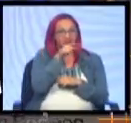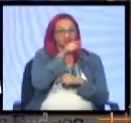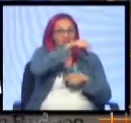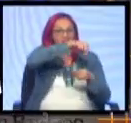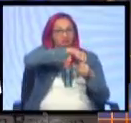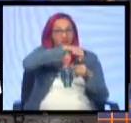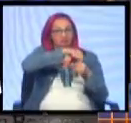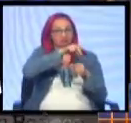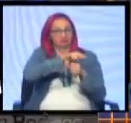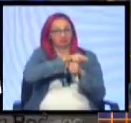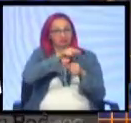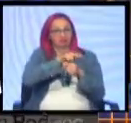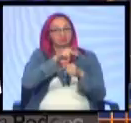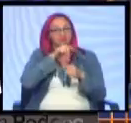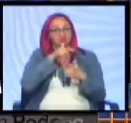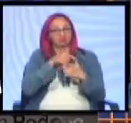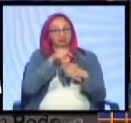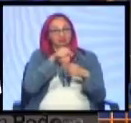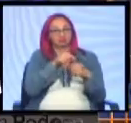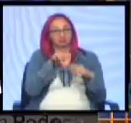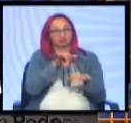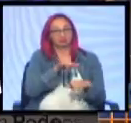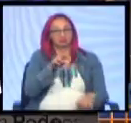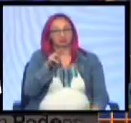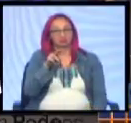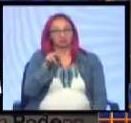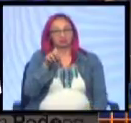fondos serían utilizados en un fondo mutual.